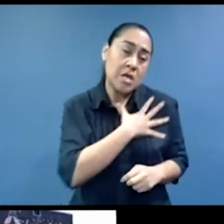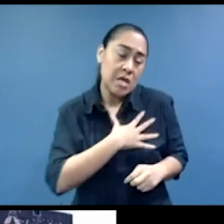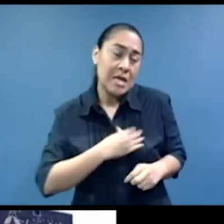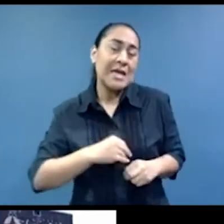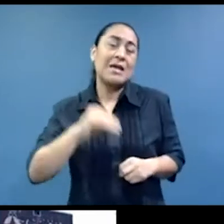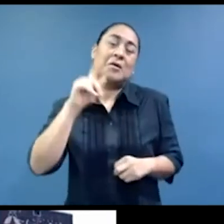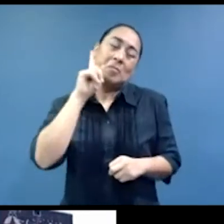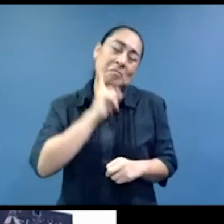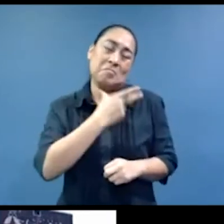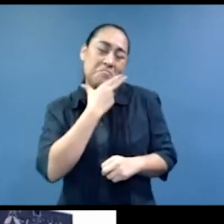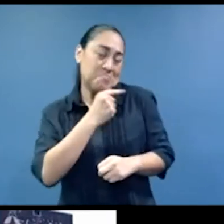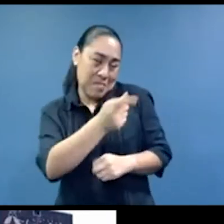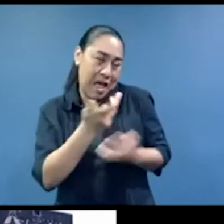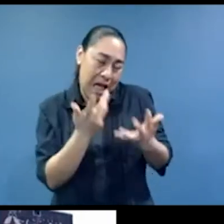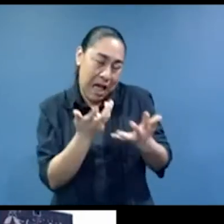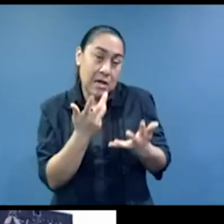estés